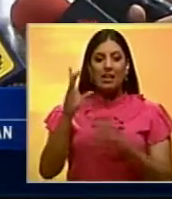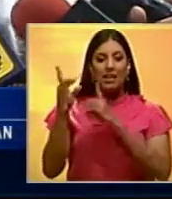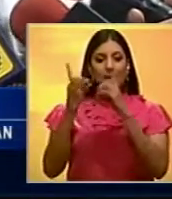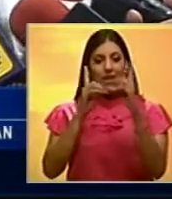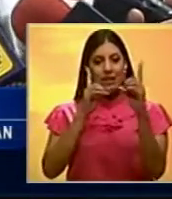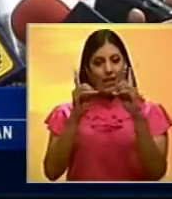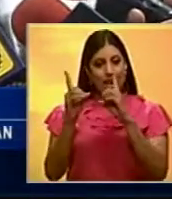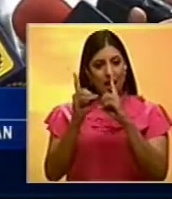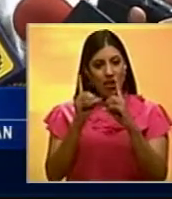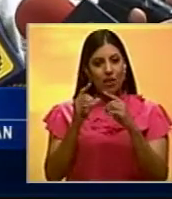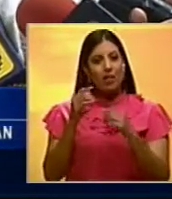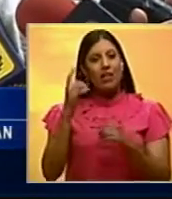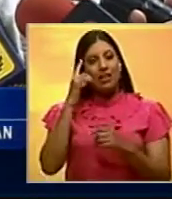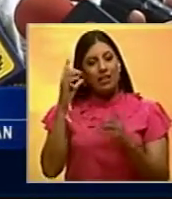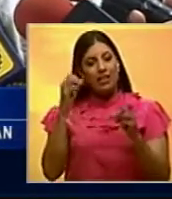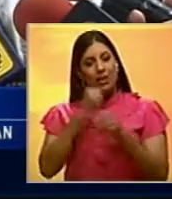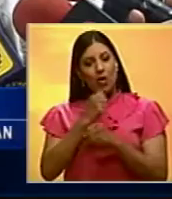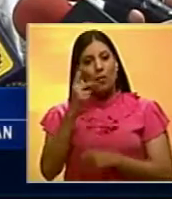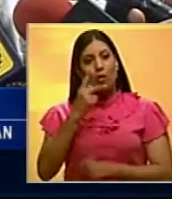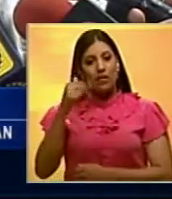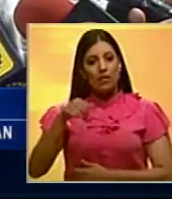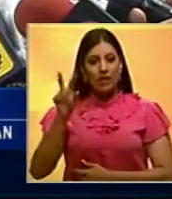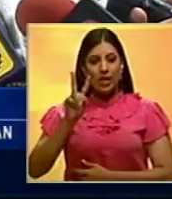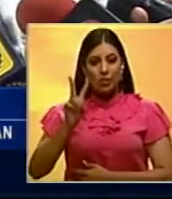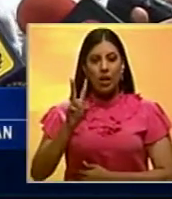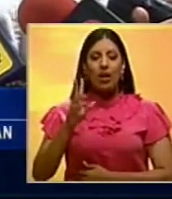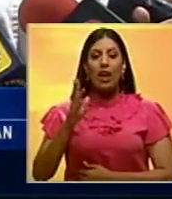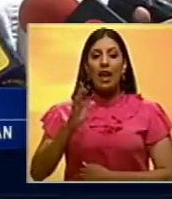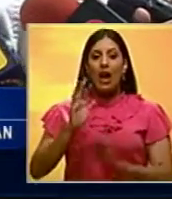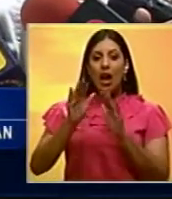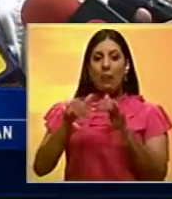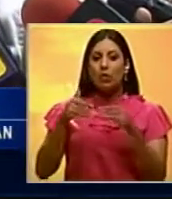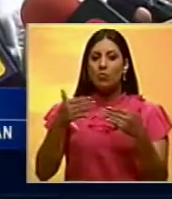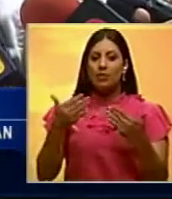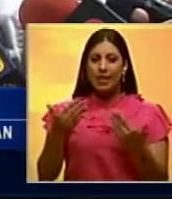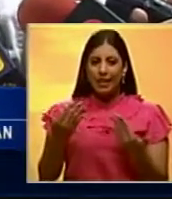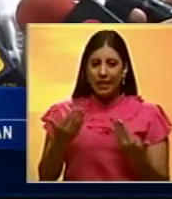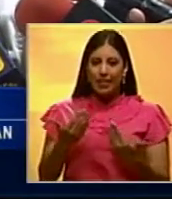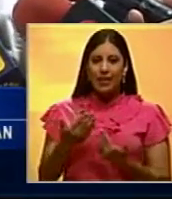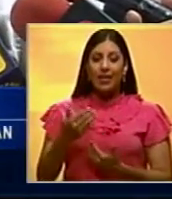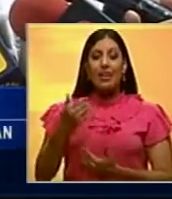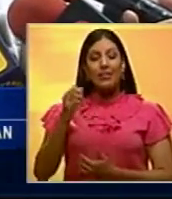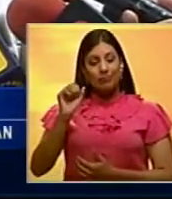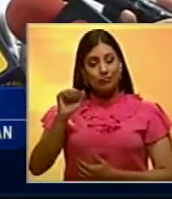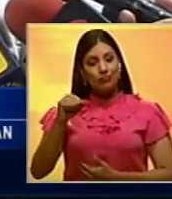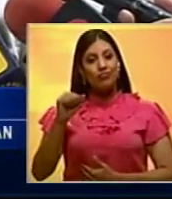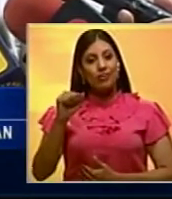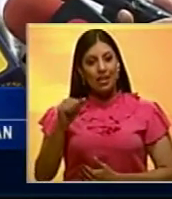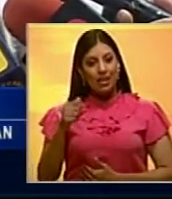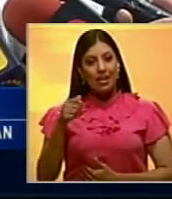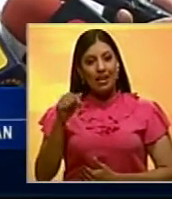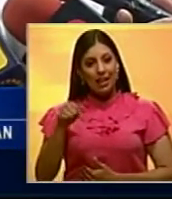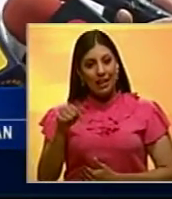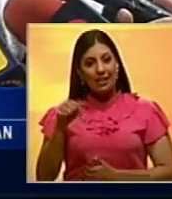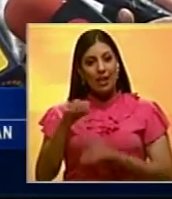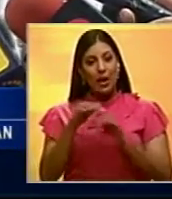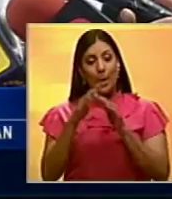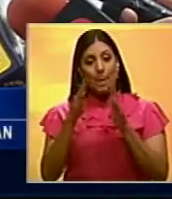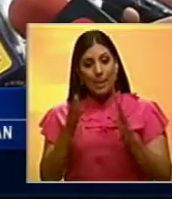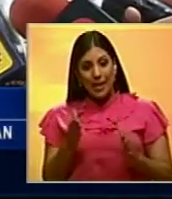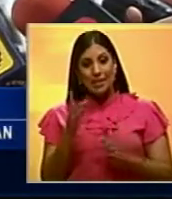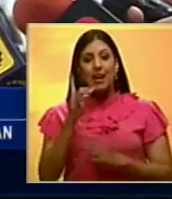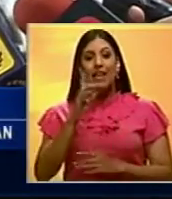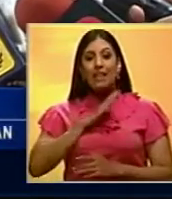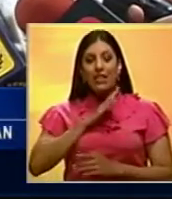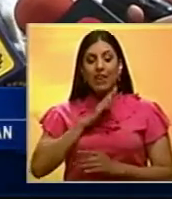diálogo político en Venezuela, apelando pues a que en efecto de estas mesas